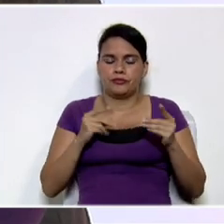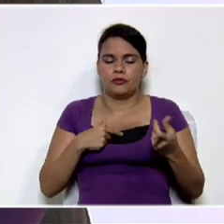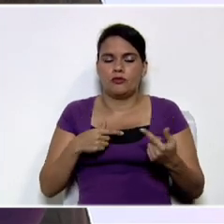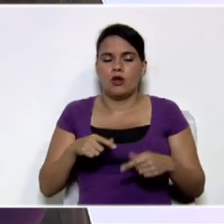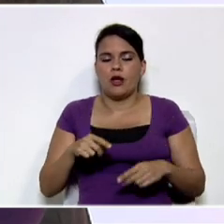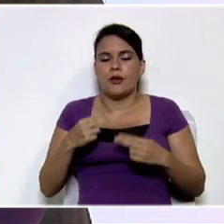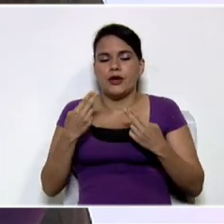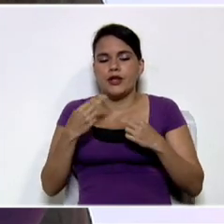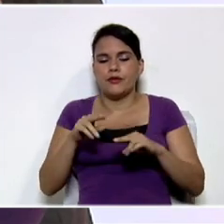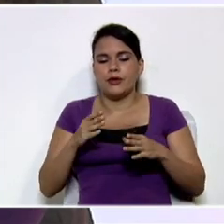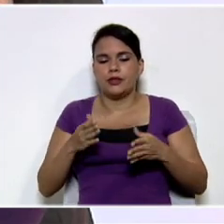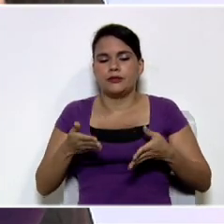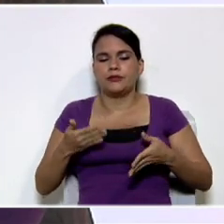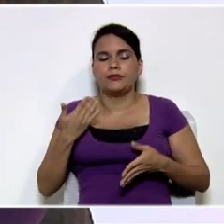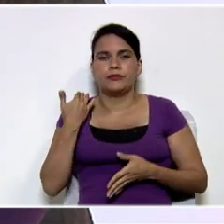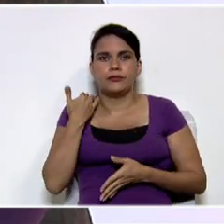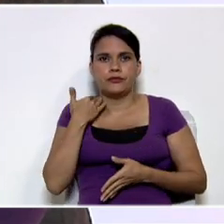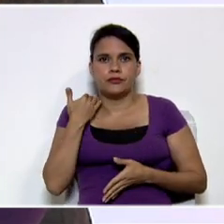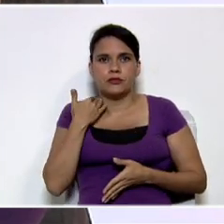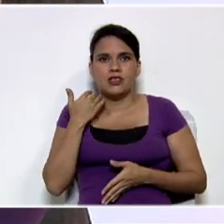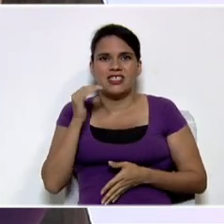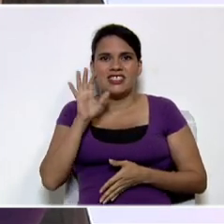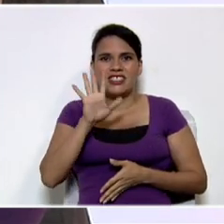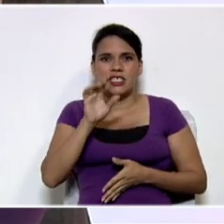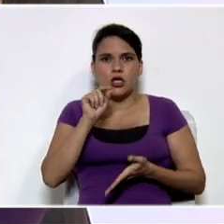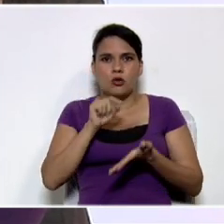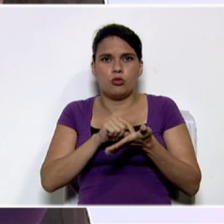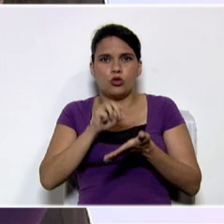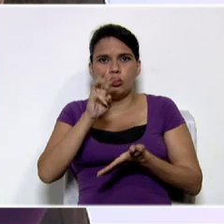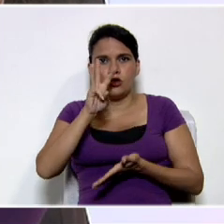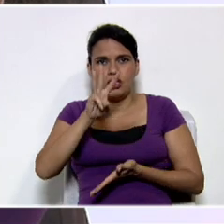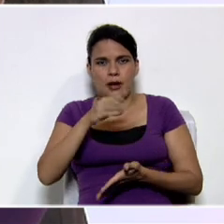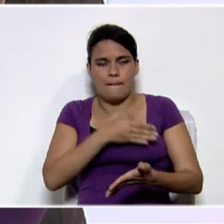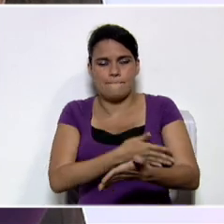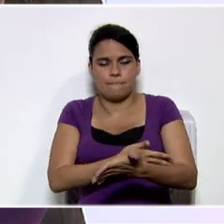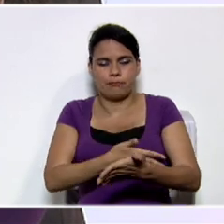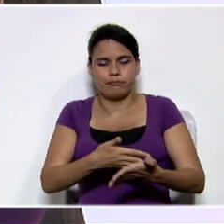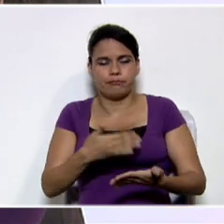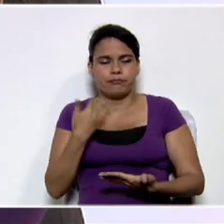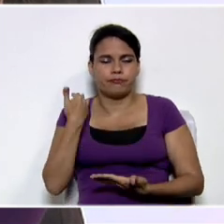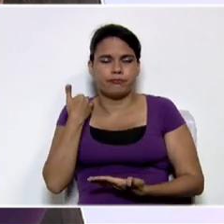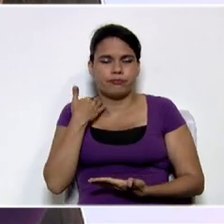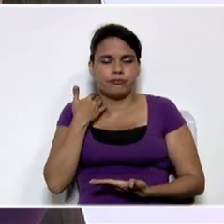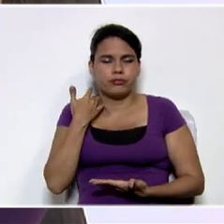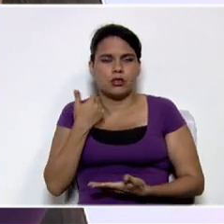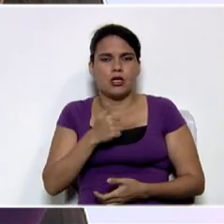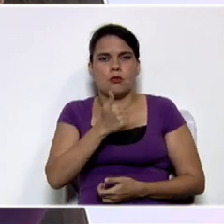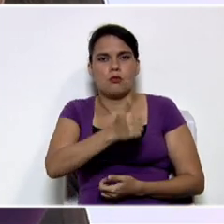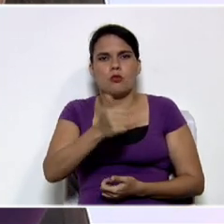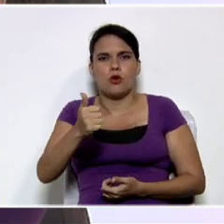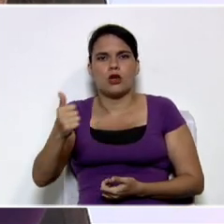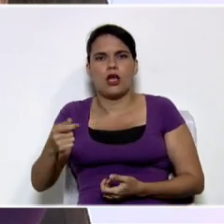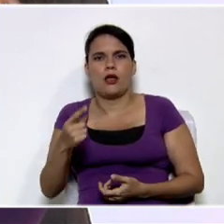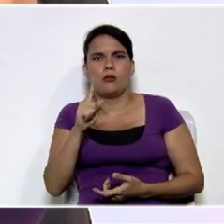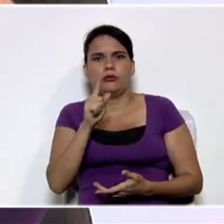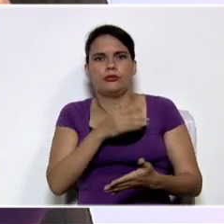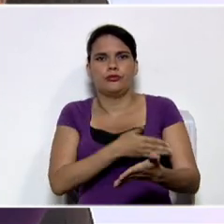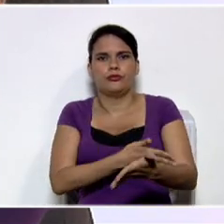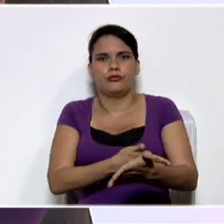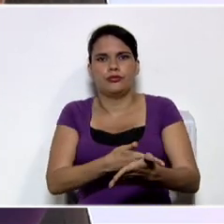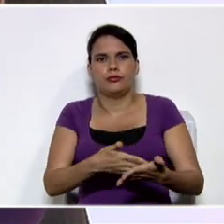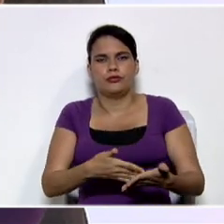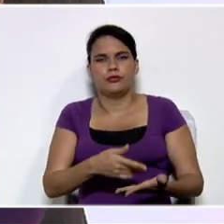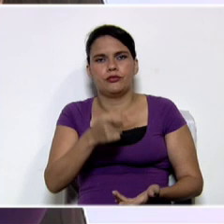5.3 millones de muertes por cada 1000 habitantes. Entonces, esto es uno de los datos que también podemos manejar en